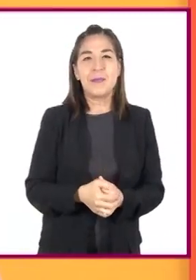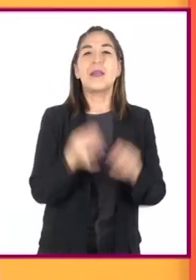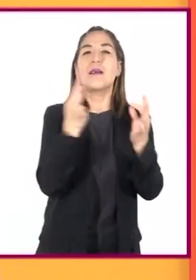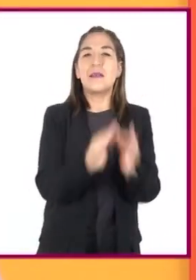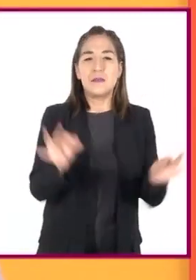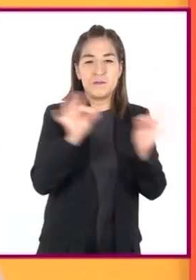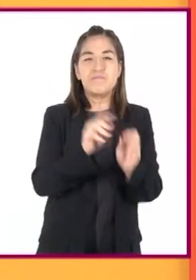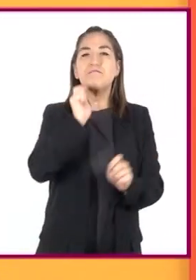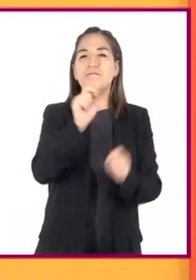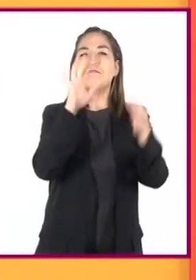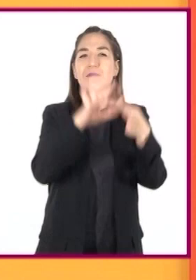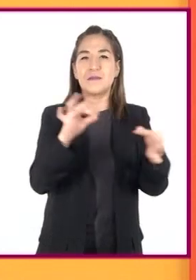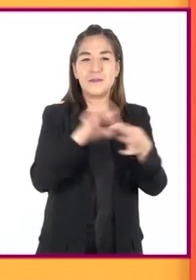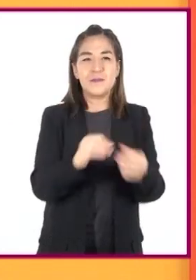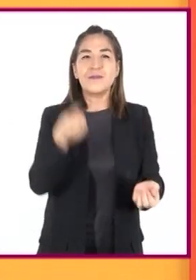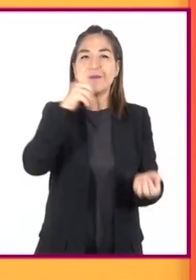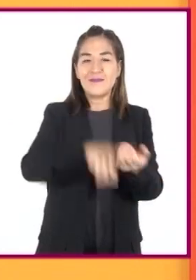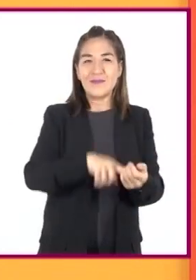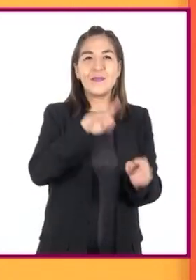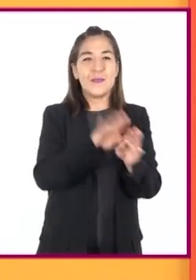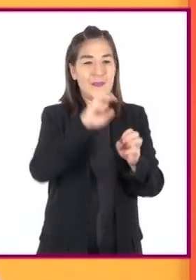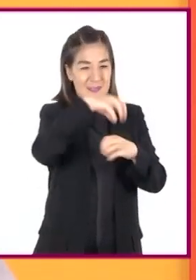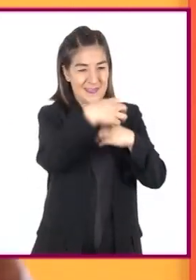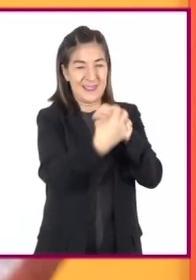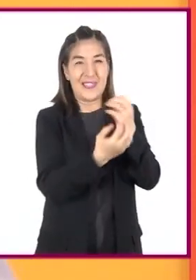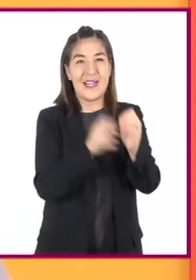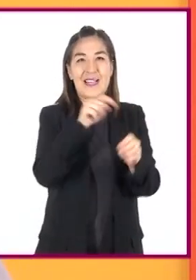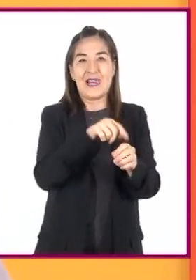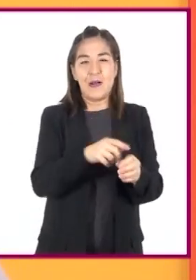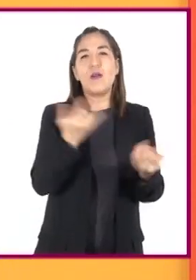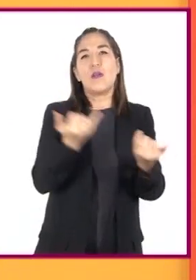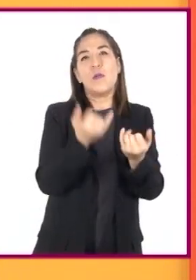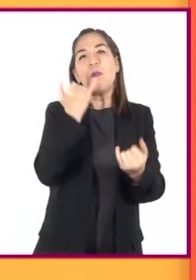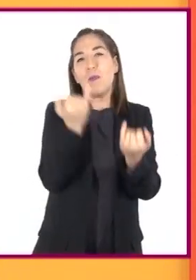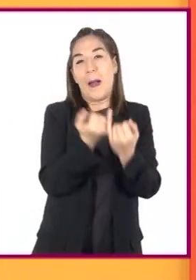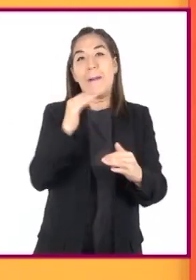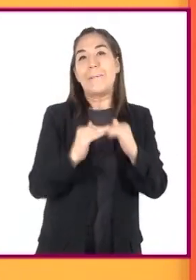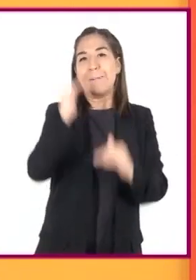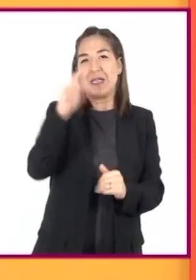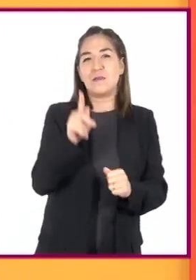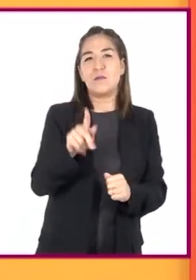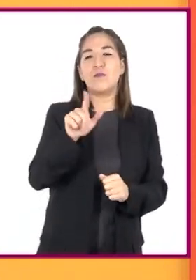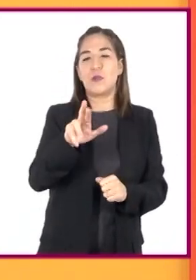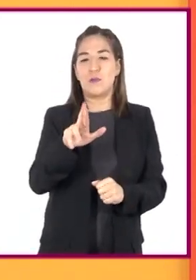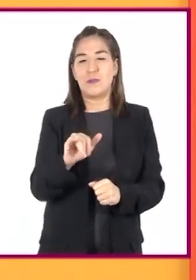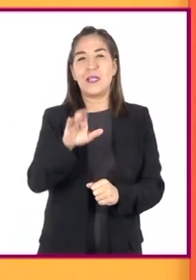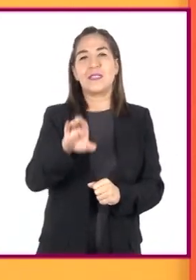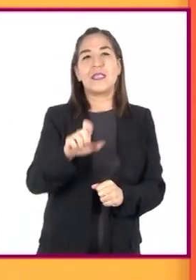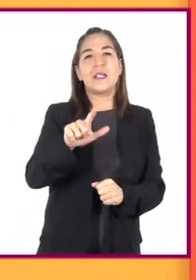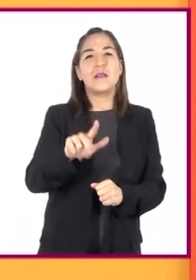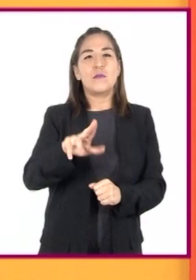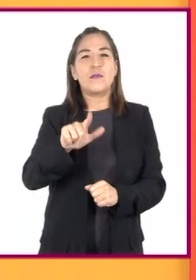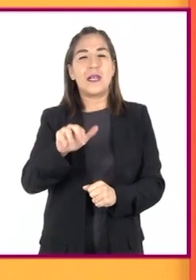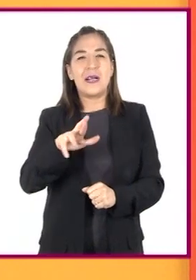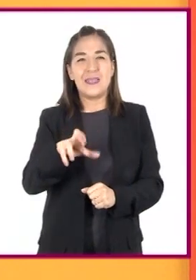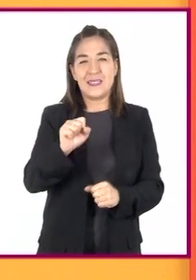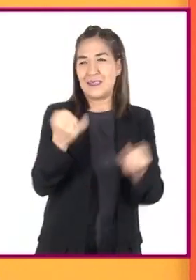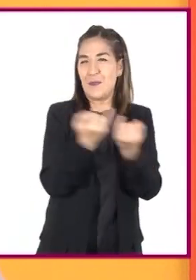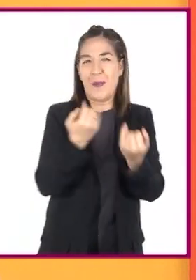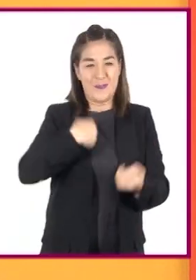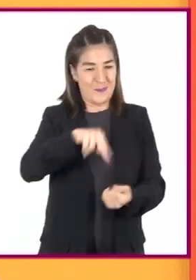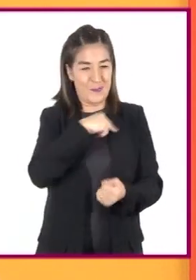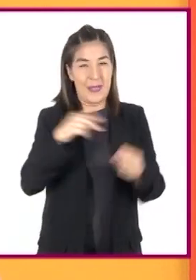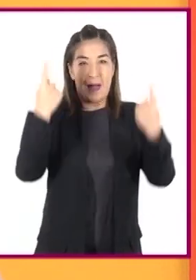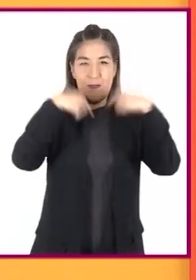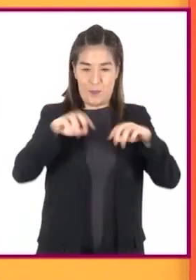importante mencionar que los organismos multicelulares o pluricelulares, como nosotros, tenemos un cuerpo constituido